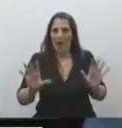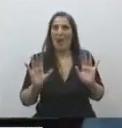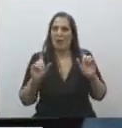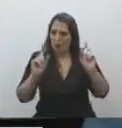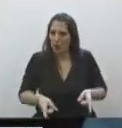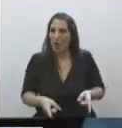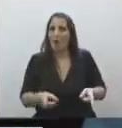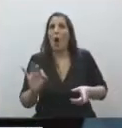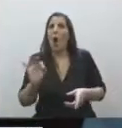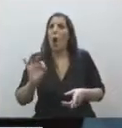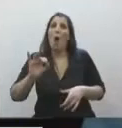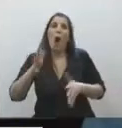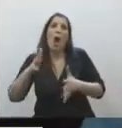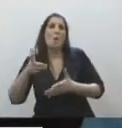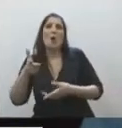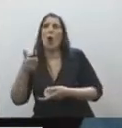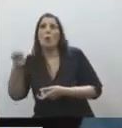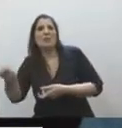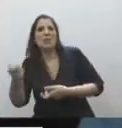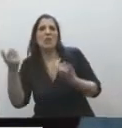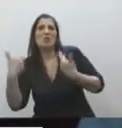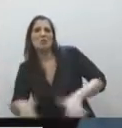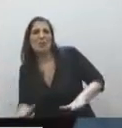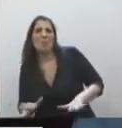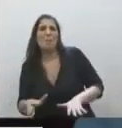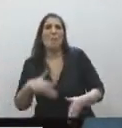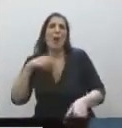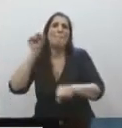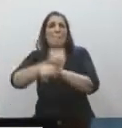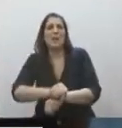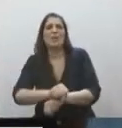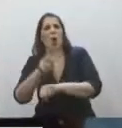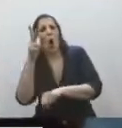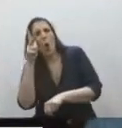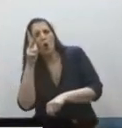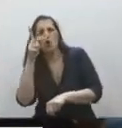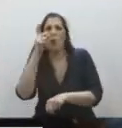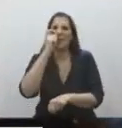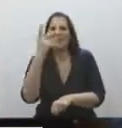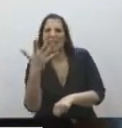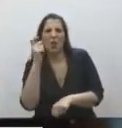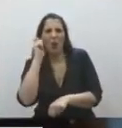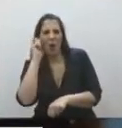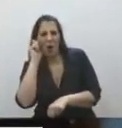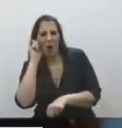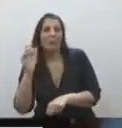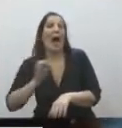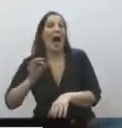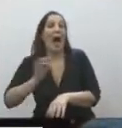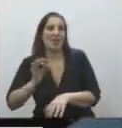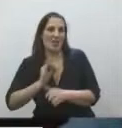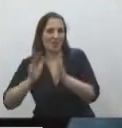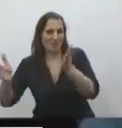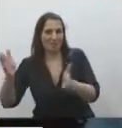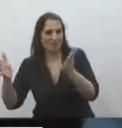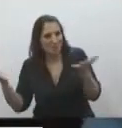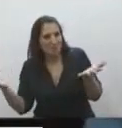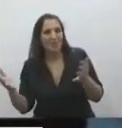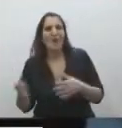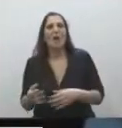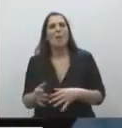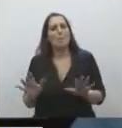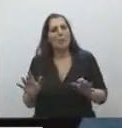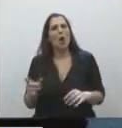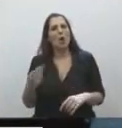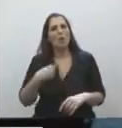usted? Sí, tengo un hermano. Ah, o sea, digo, imagino que también eso, como que en la familia podía ser, bueno, ¿qué ejemplo va a dar en la